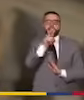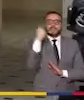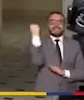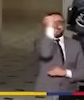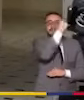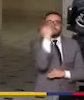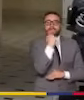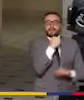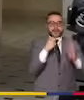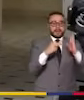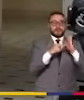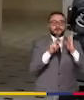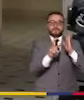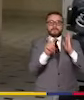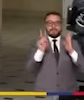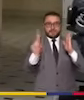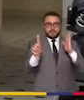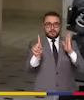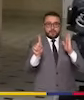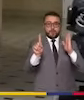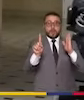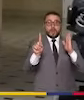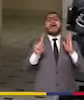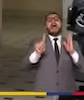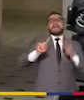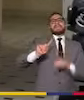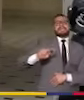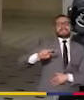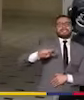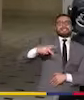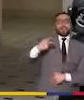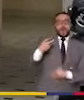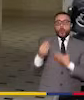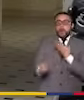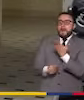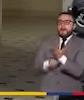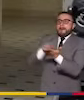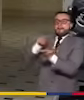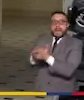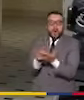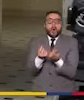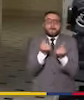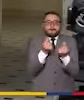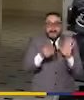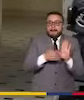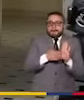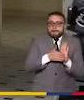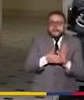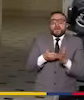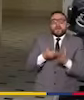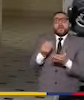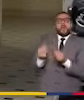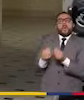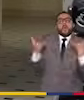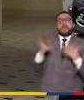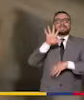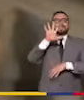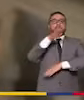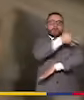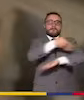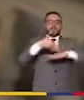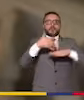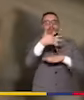2021 respecto a un segundo depósito en efectivo por 5.500.000